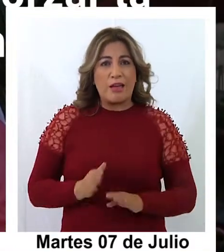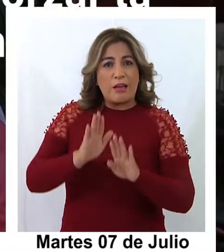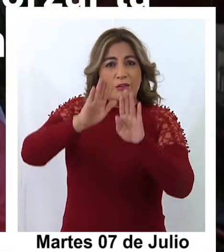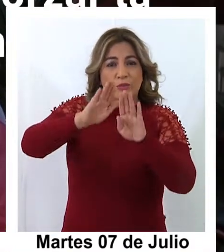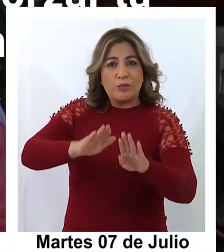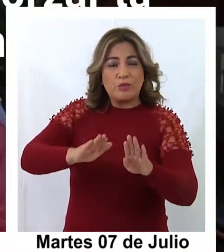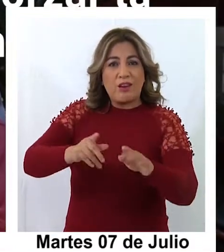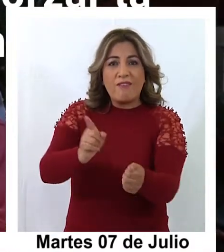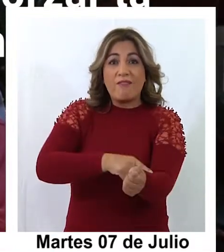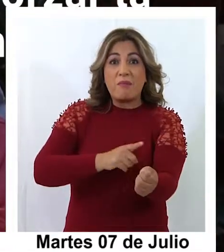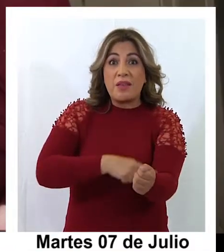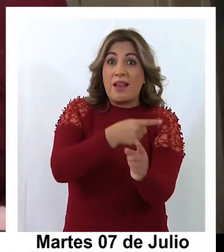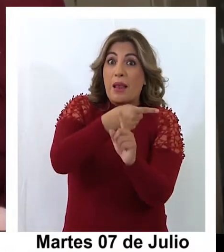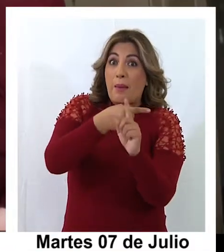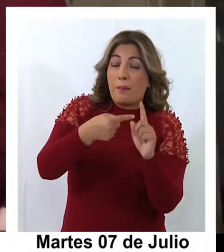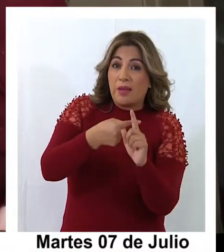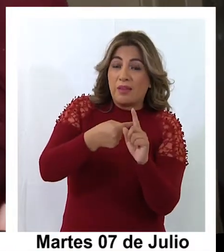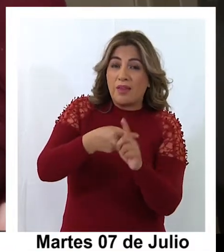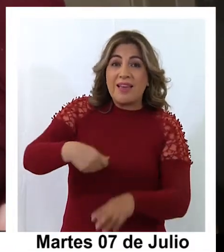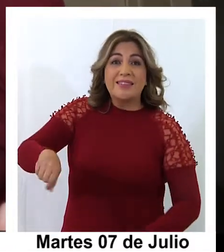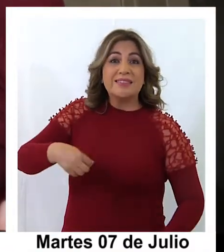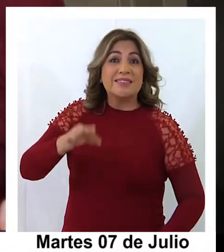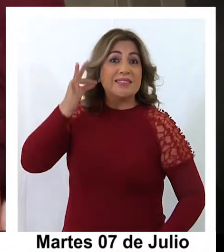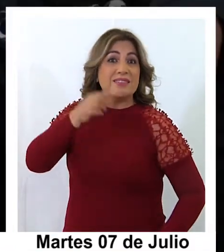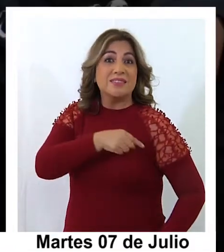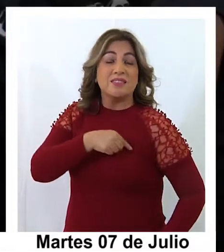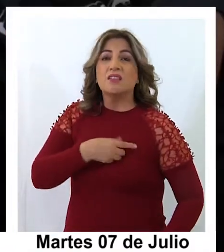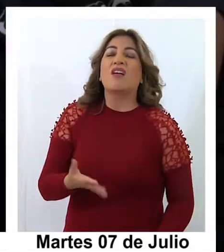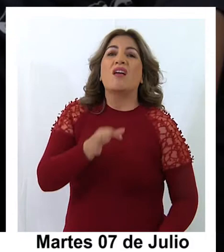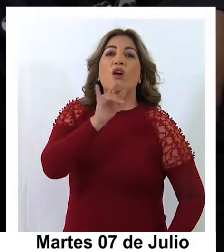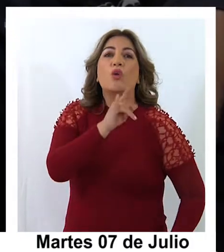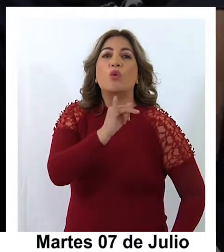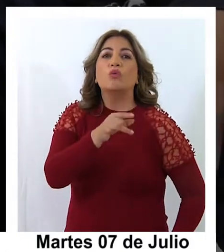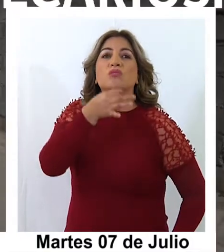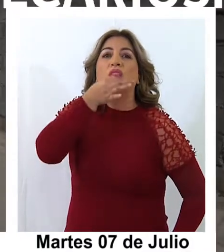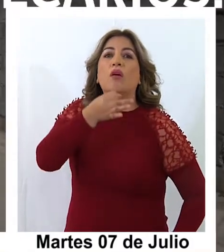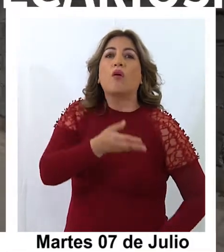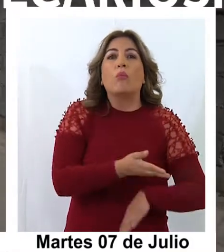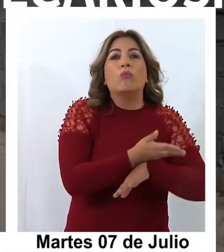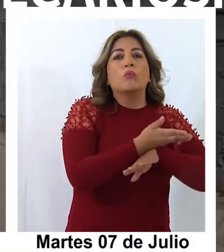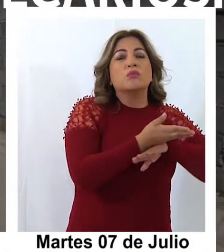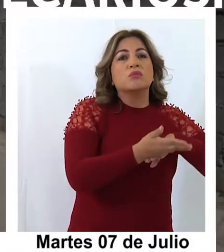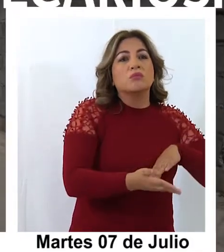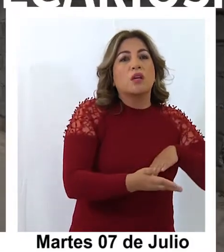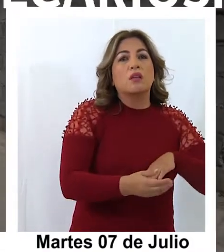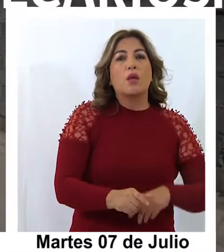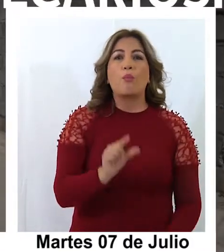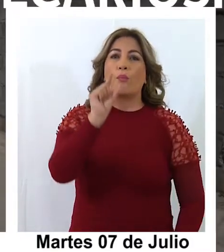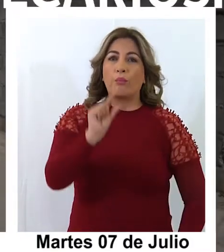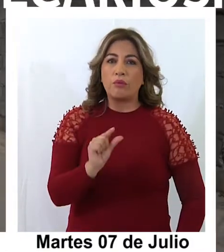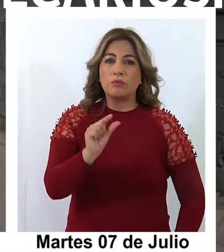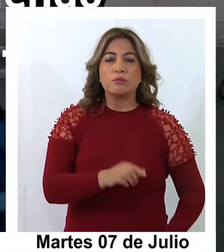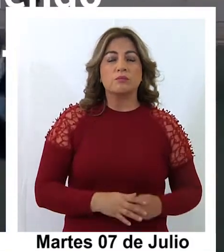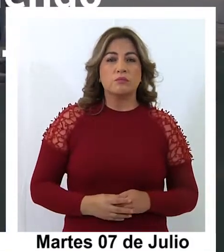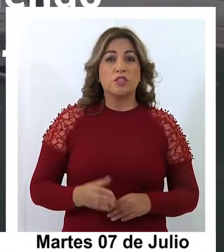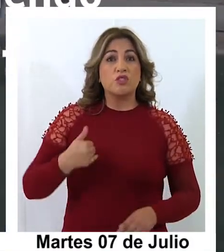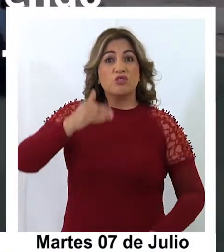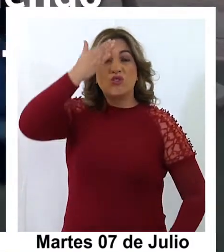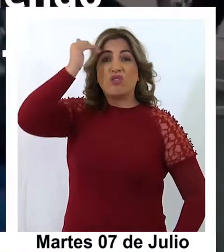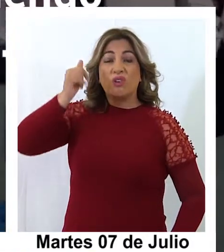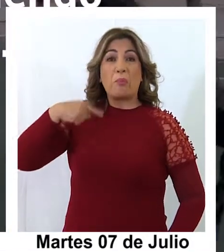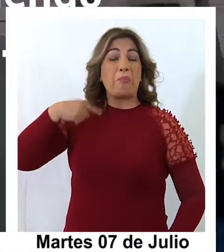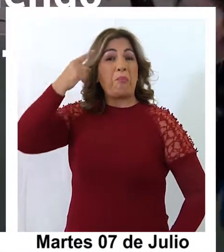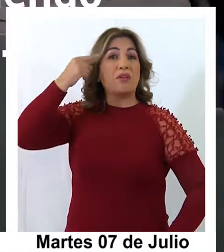apoyo a la clase media, la senadora señaló que ha sido tardío e insuficiente. Creo que ha